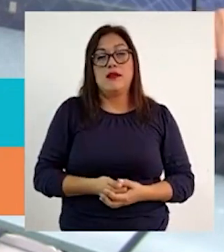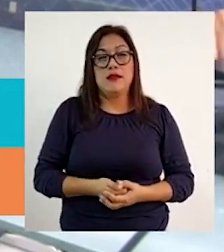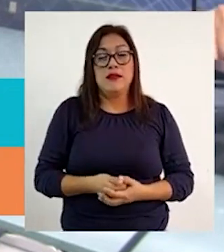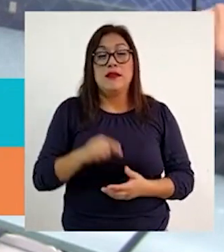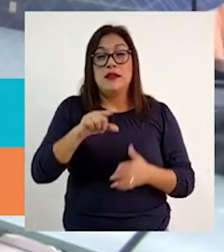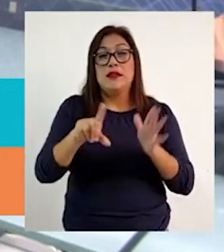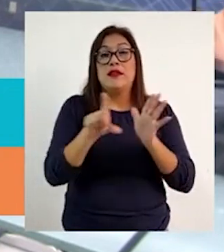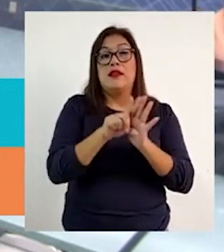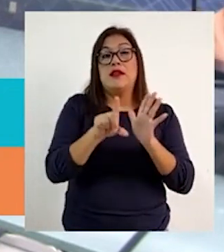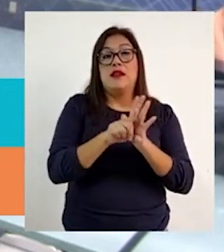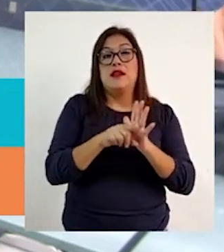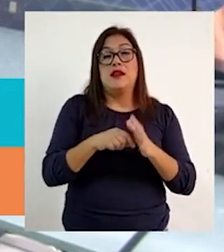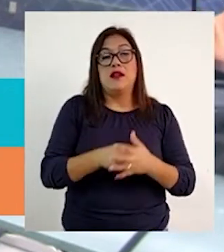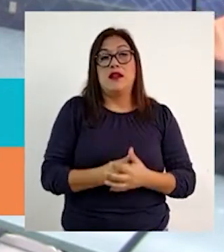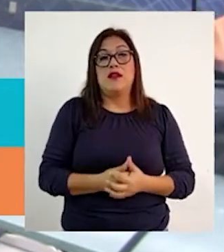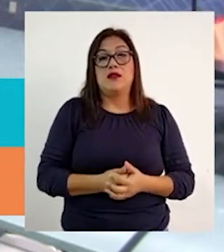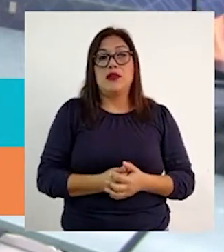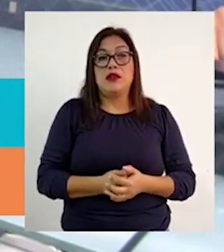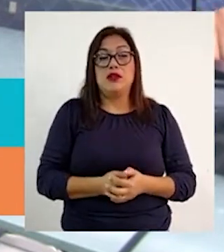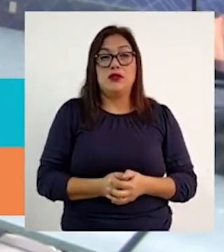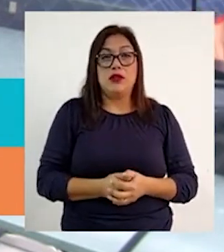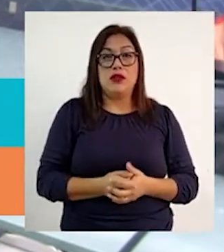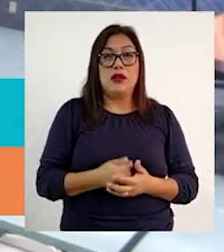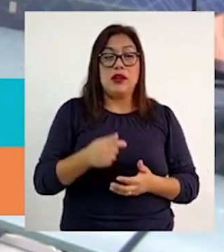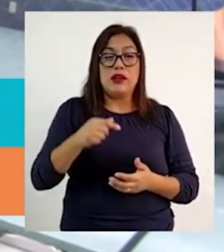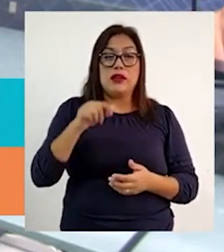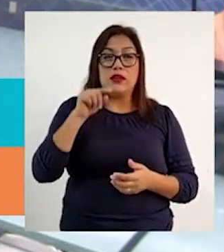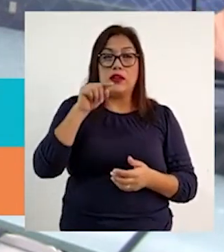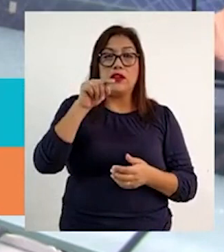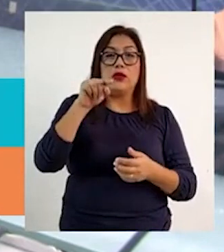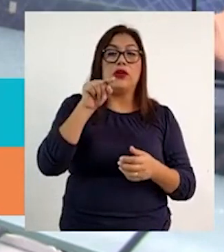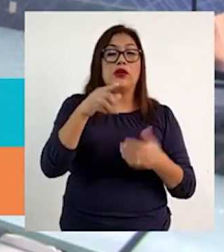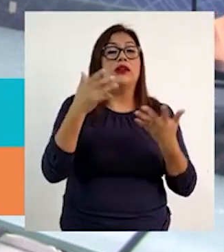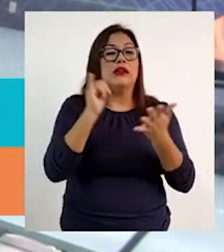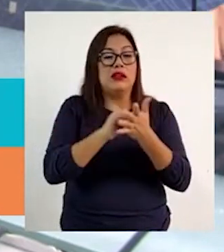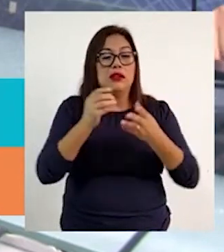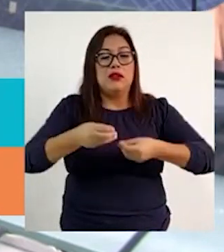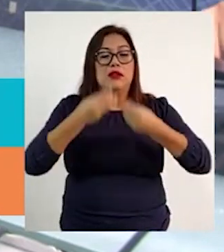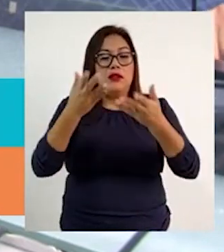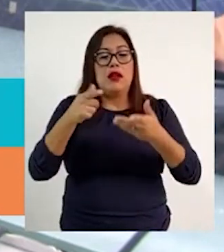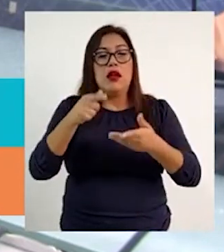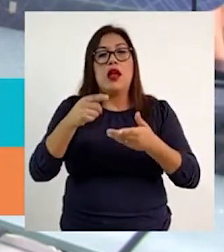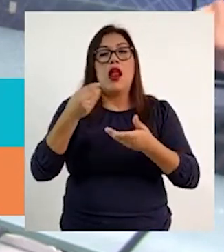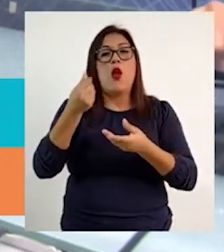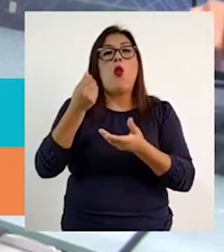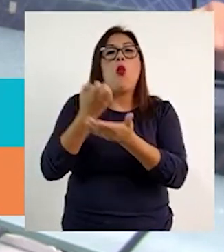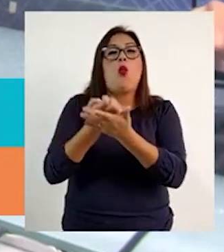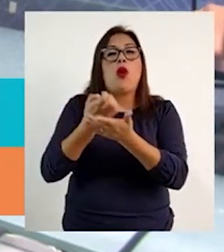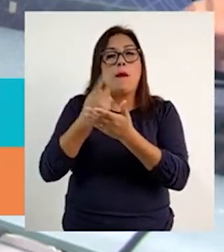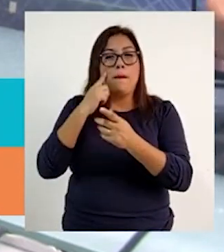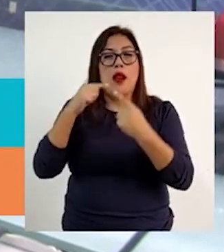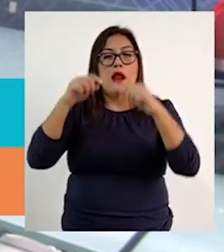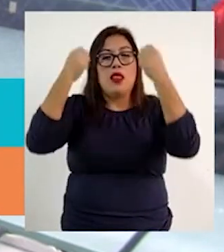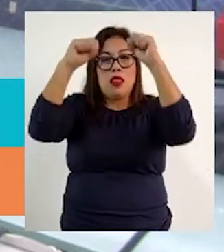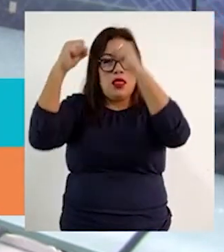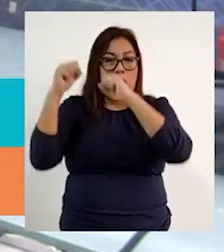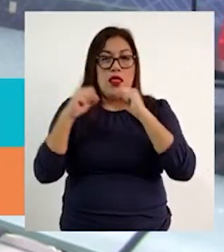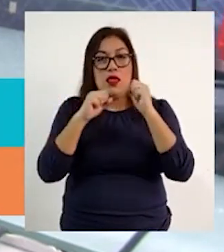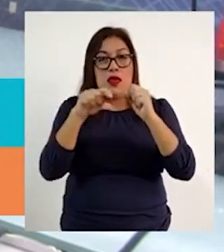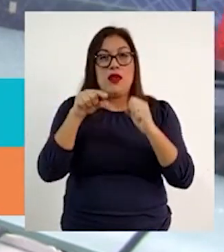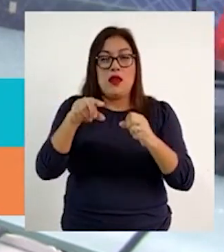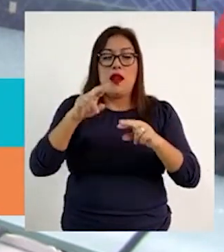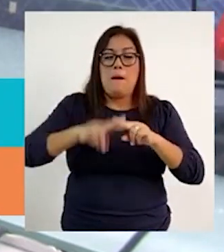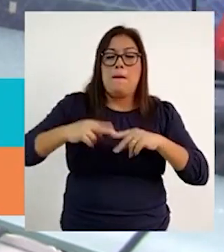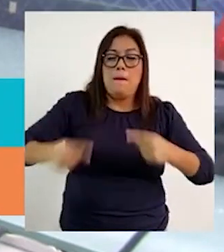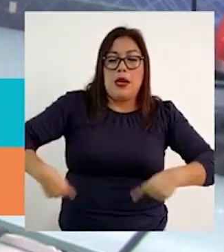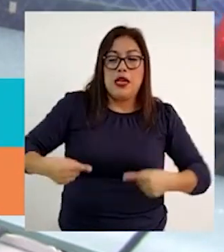esperemos pues que lo tomen en cuenta y que actúen de acuerdo a ley, asignándole más presupuesto al deporte de nuestros